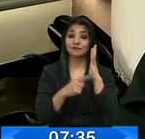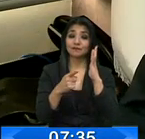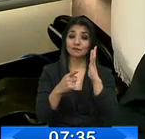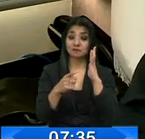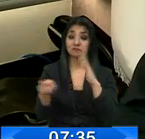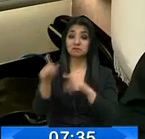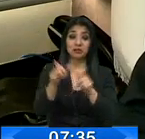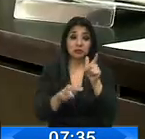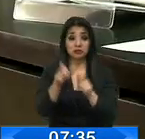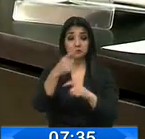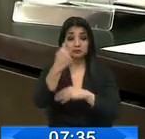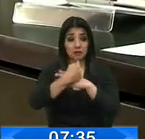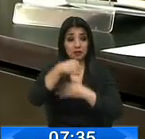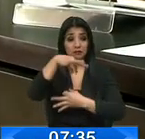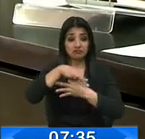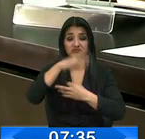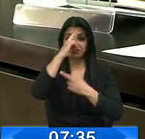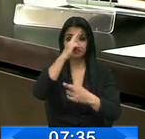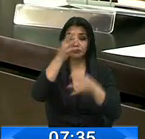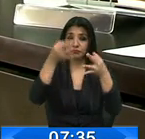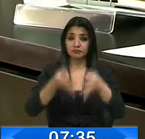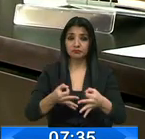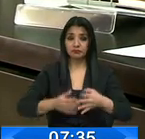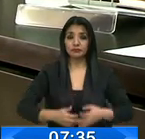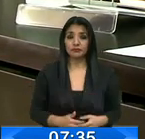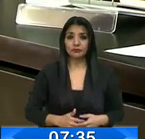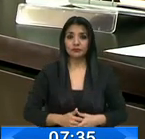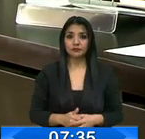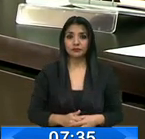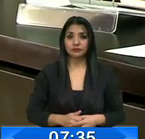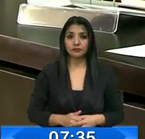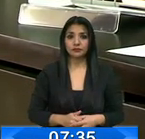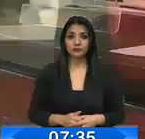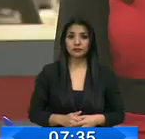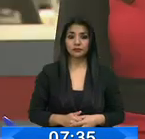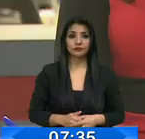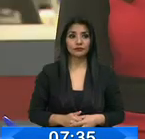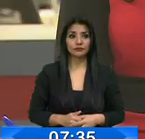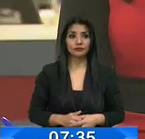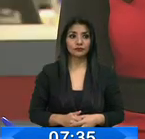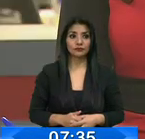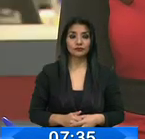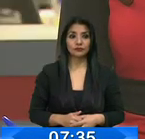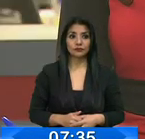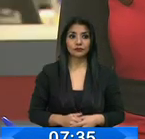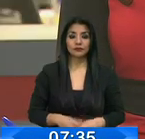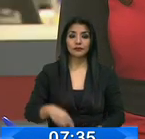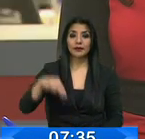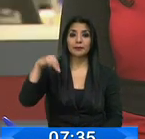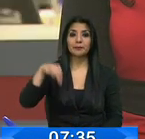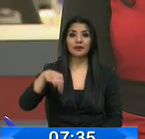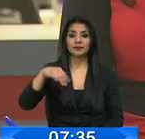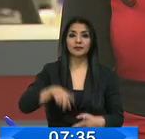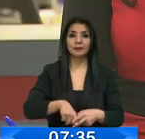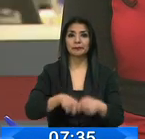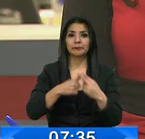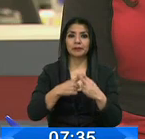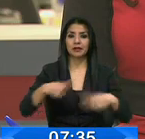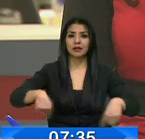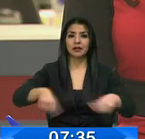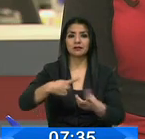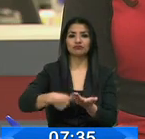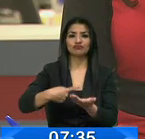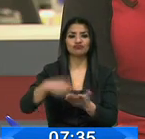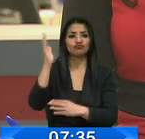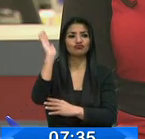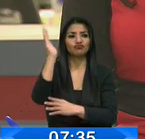voluntad popular. Informó Carolina Basante. Y este martes arrancaron las audiencias orales dentro